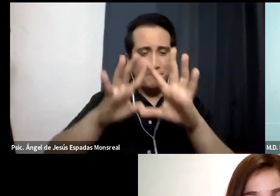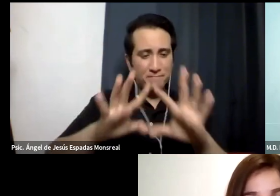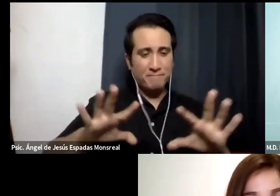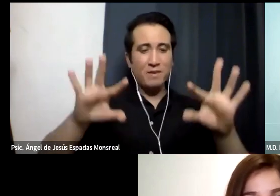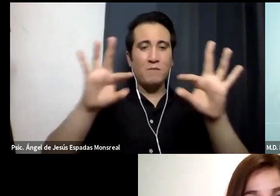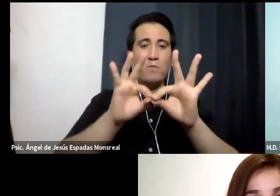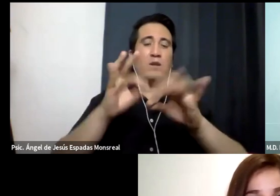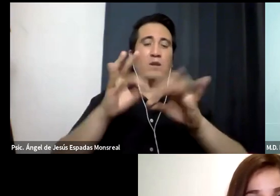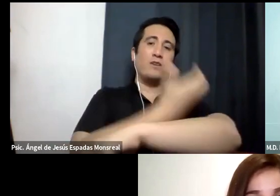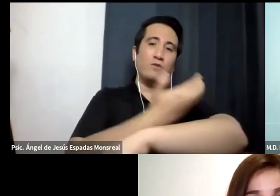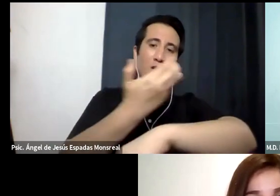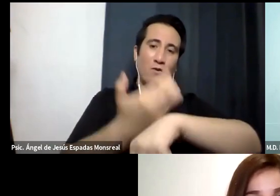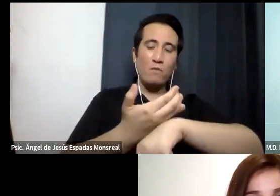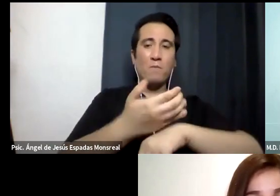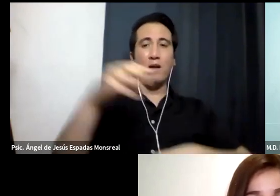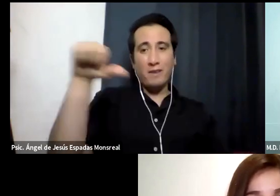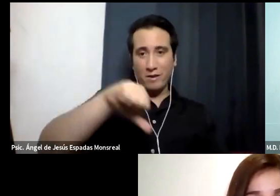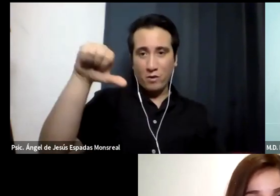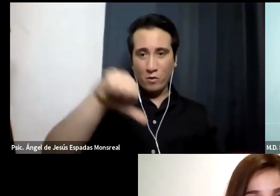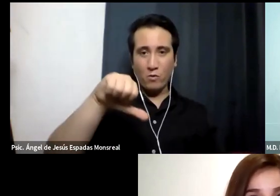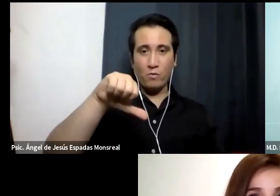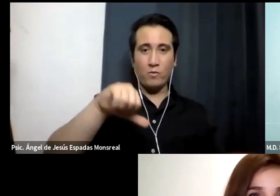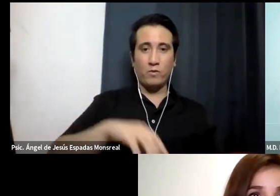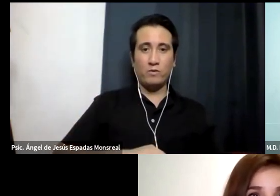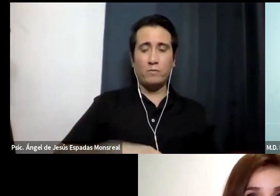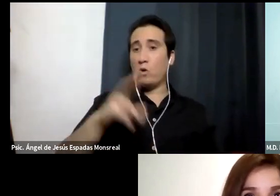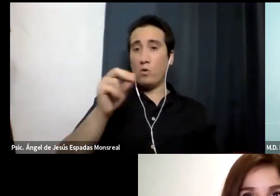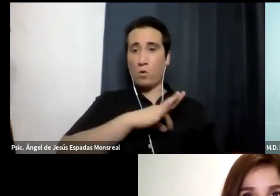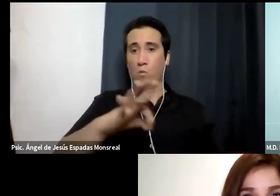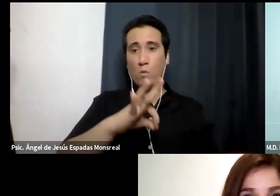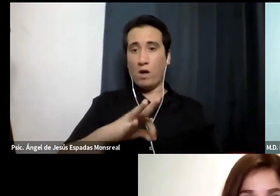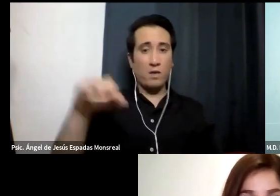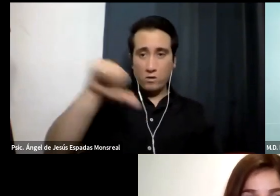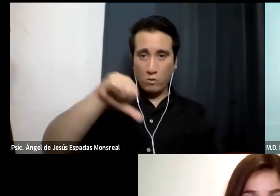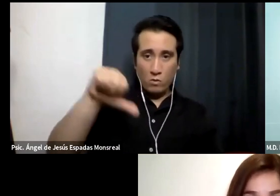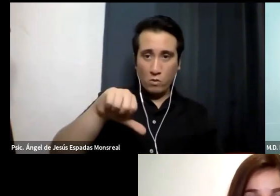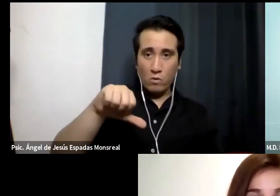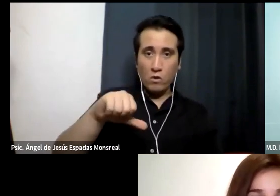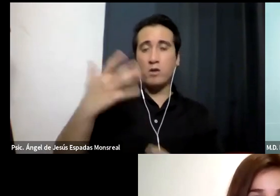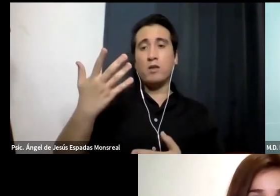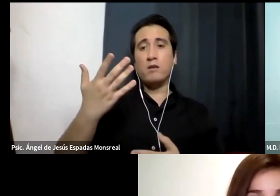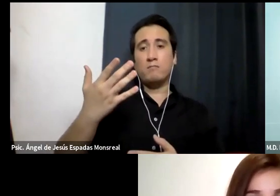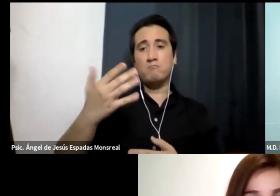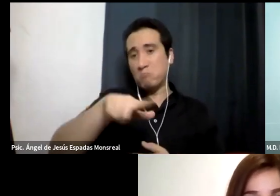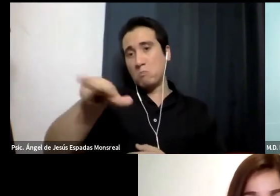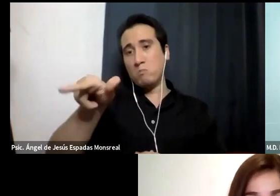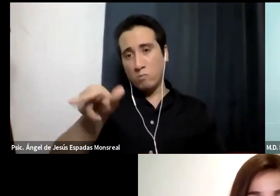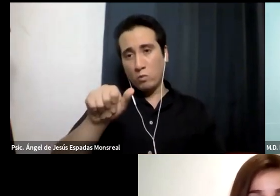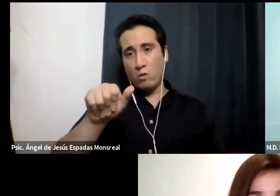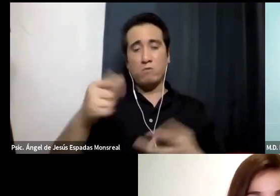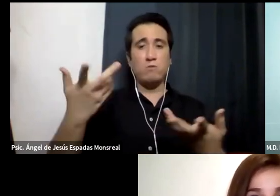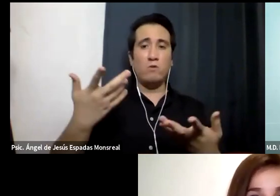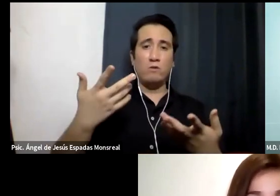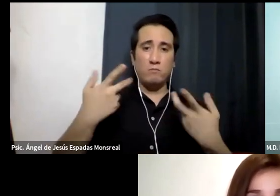nos acompañen la tarde de hoy, que si no pueden estar la tarde de hoy, pues más adelante personas que